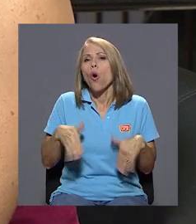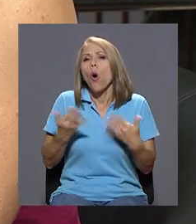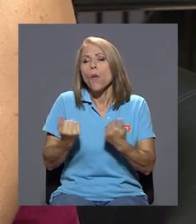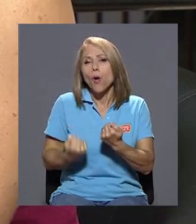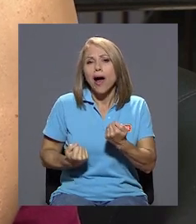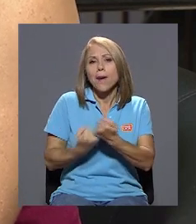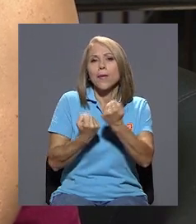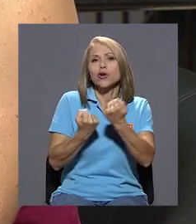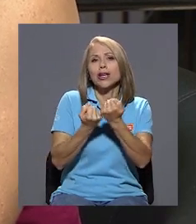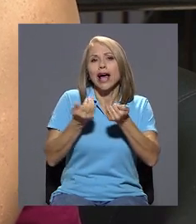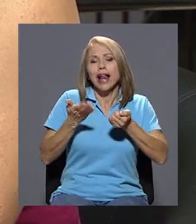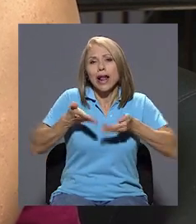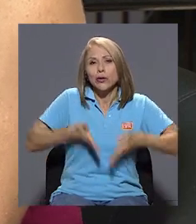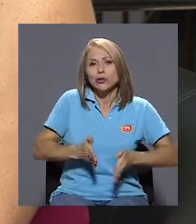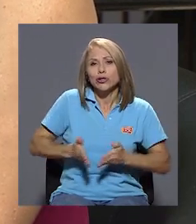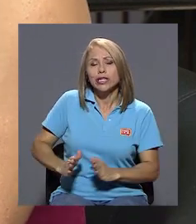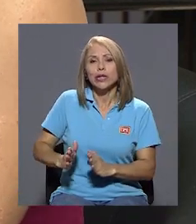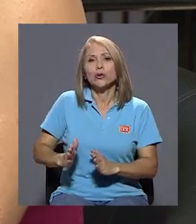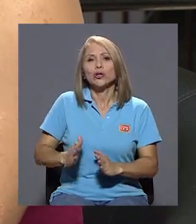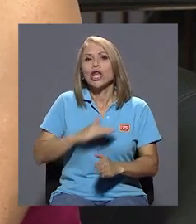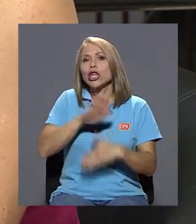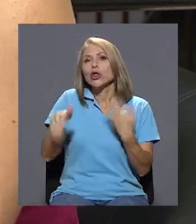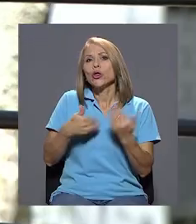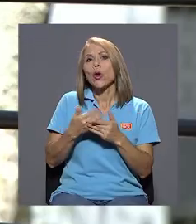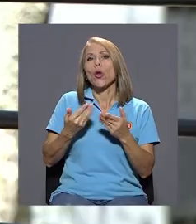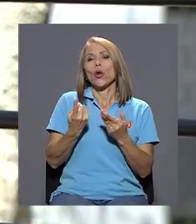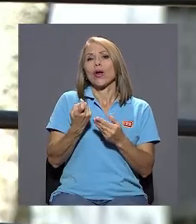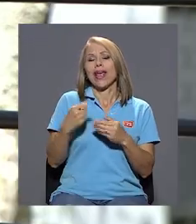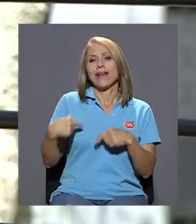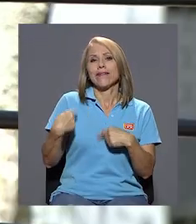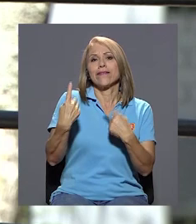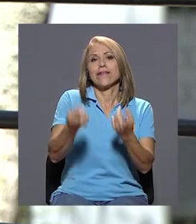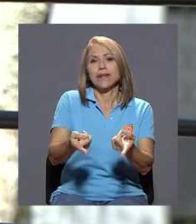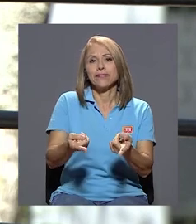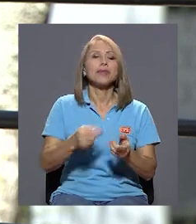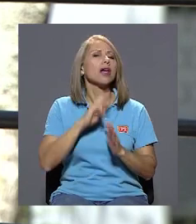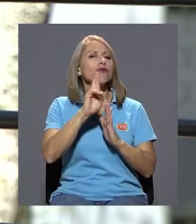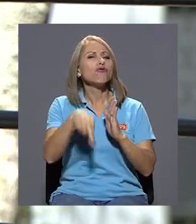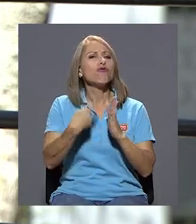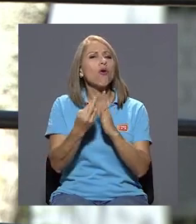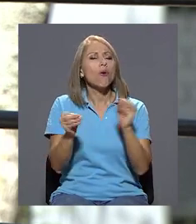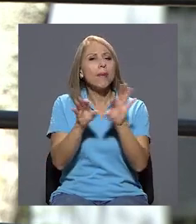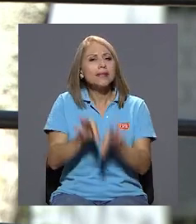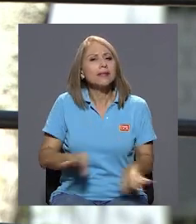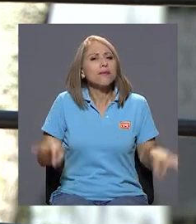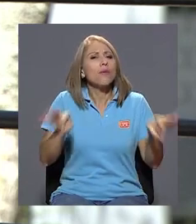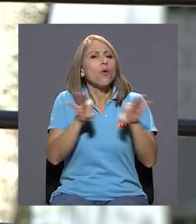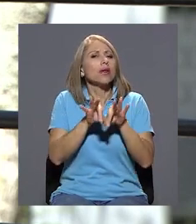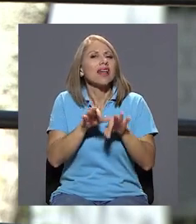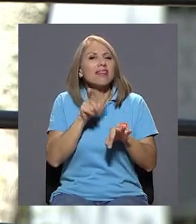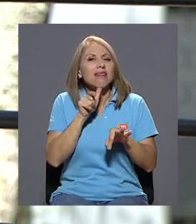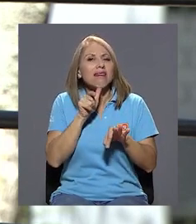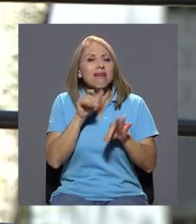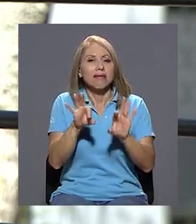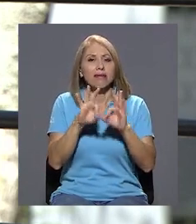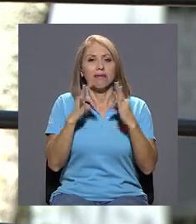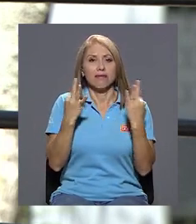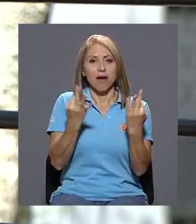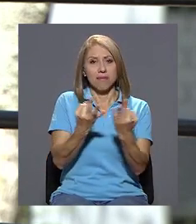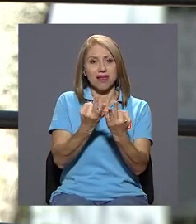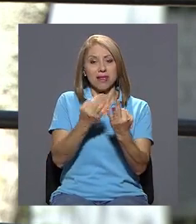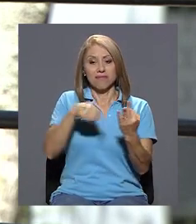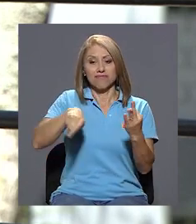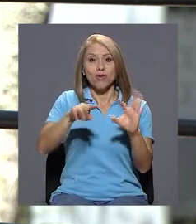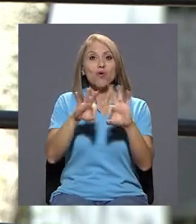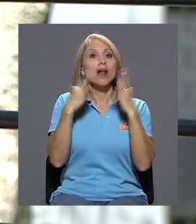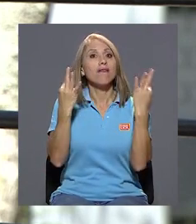apoyar también a los chicos y todo lo que tienen, lo que viene por delante. El rol más importante es el de la familia, que una